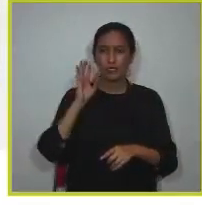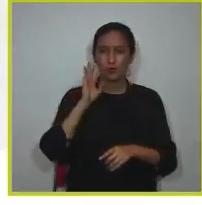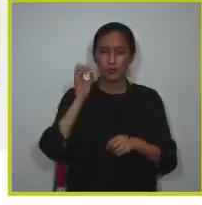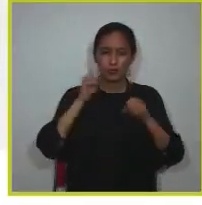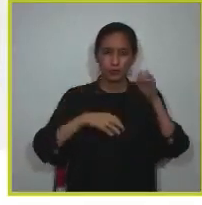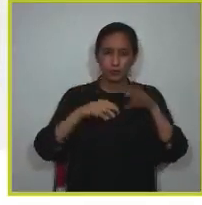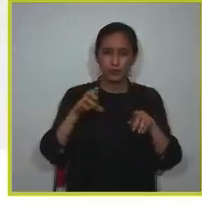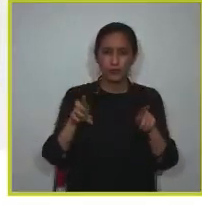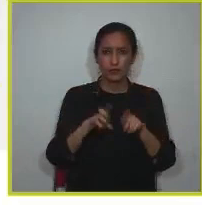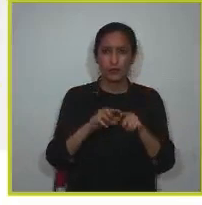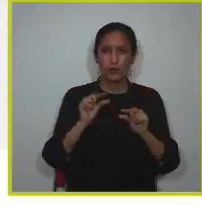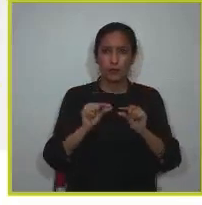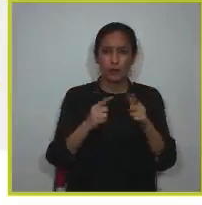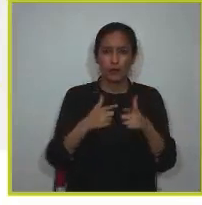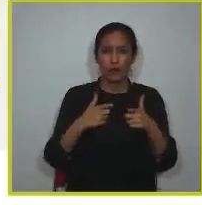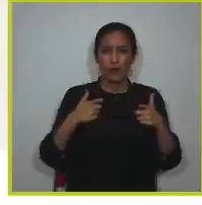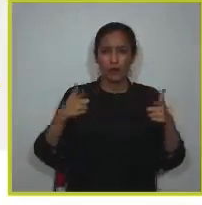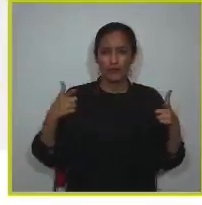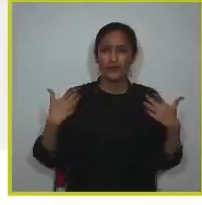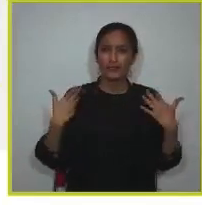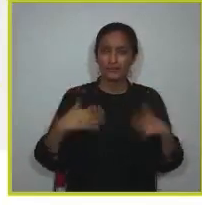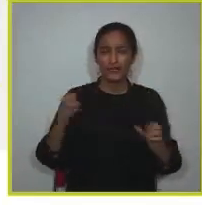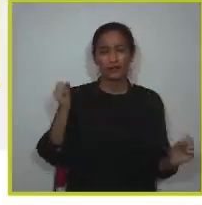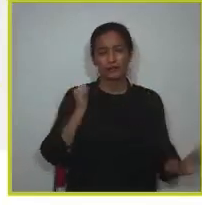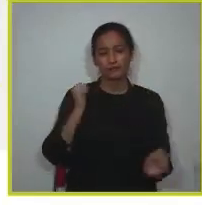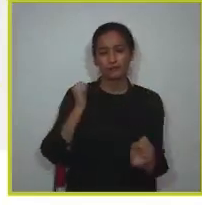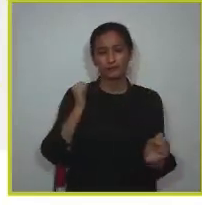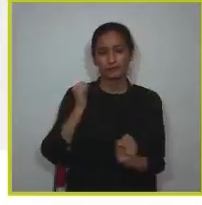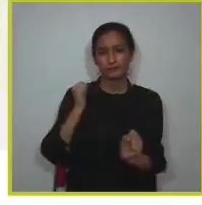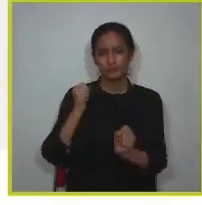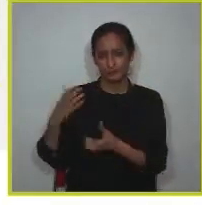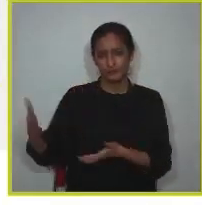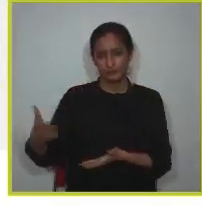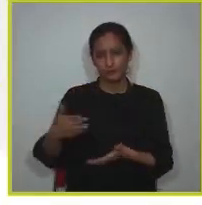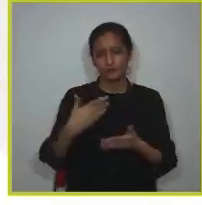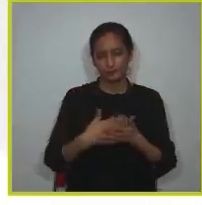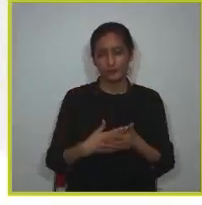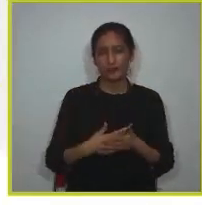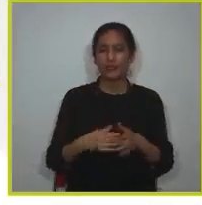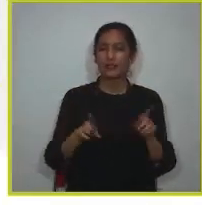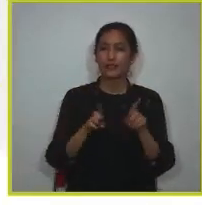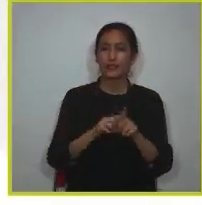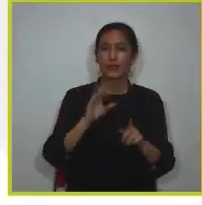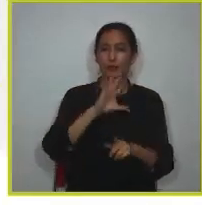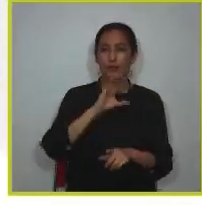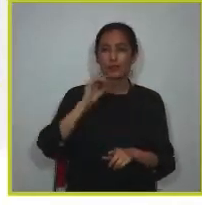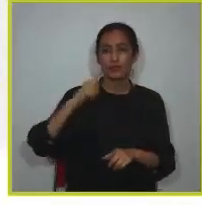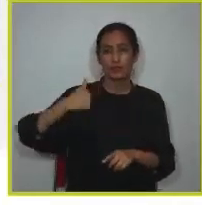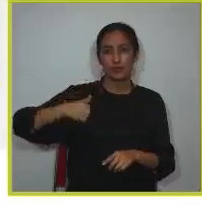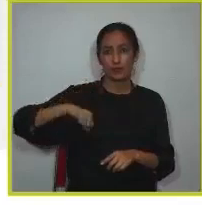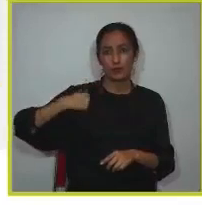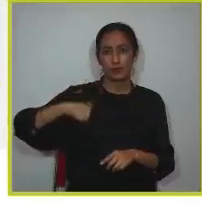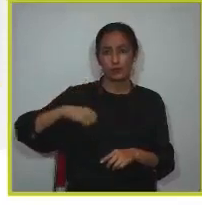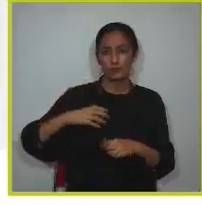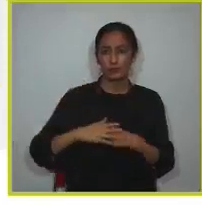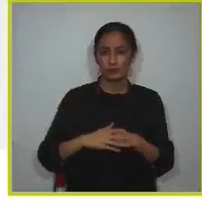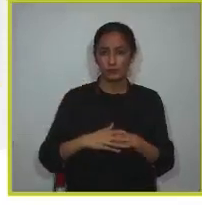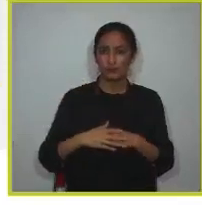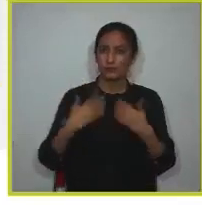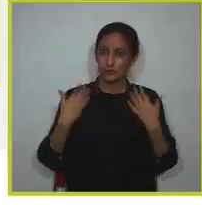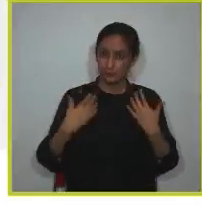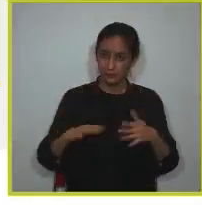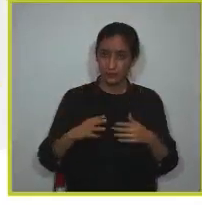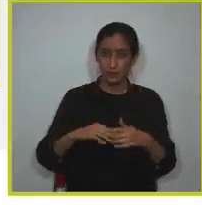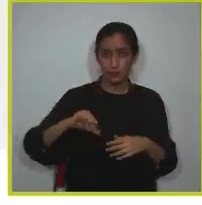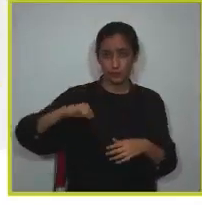residuos y Esto va creciendo Y ya han sido limpiados con este aplicativo y hay más de quinientas municipalidades que